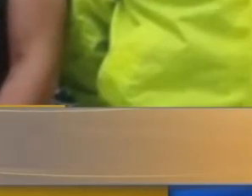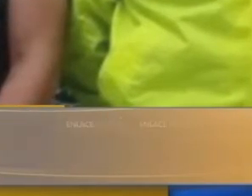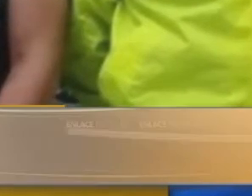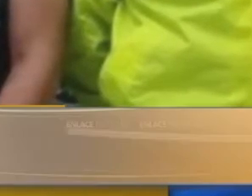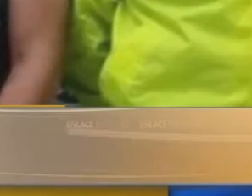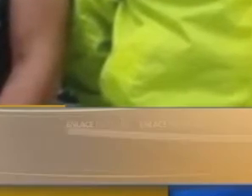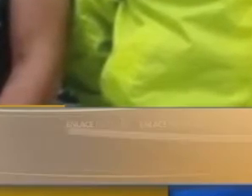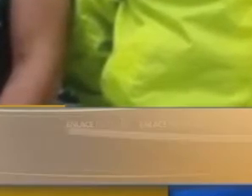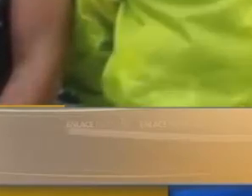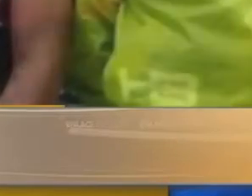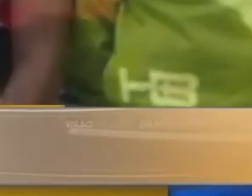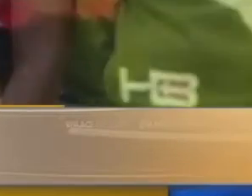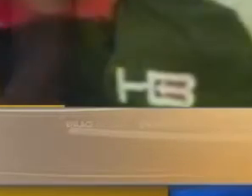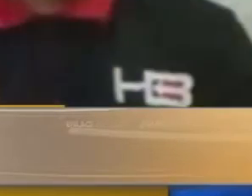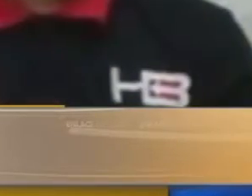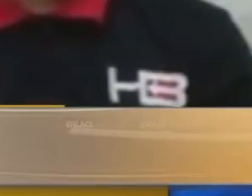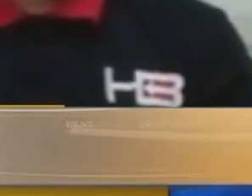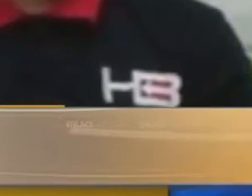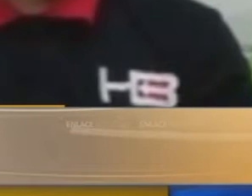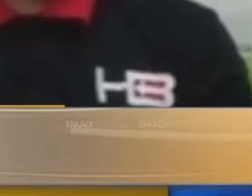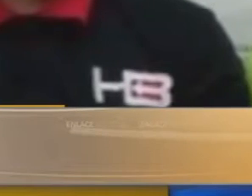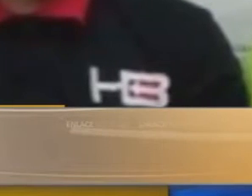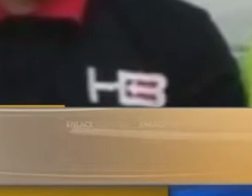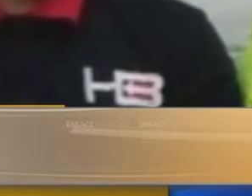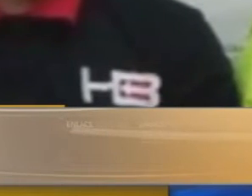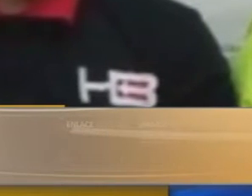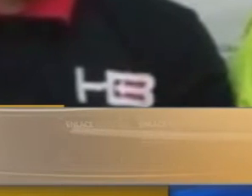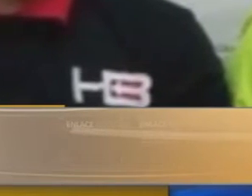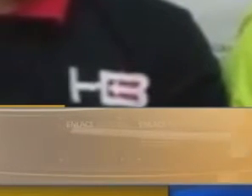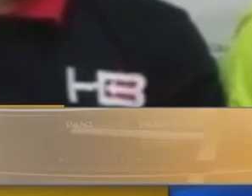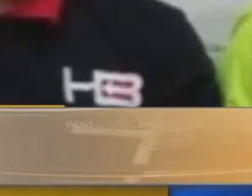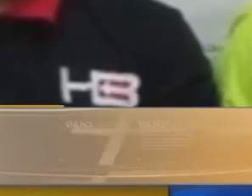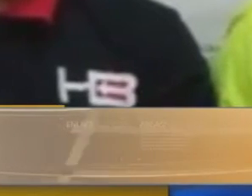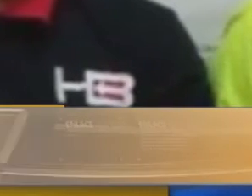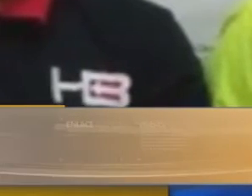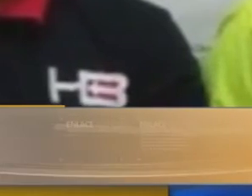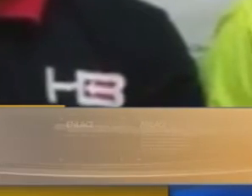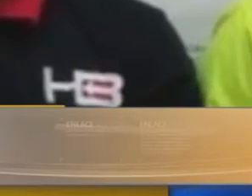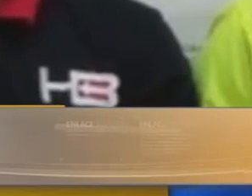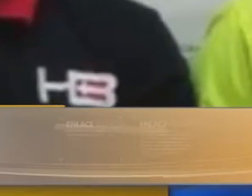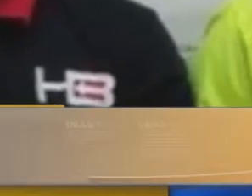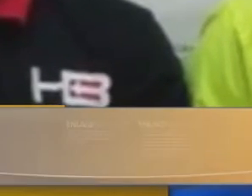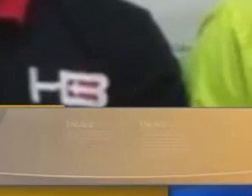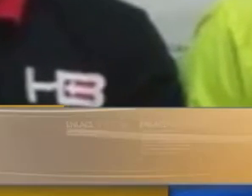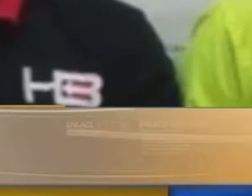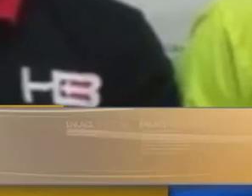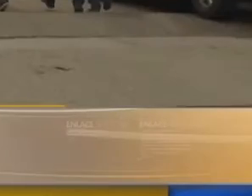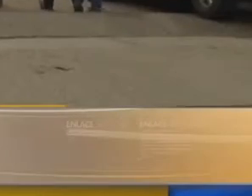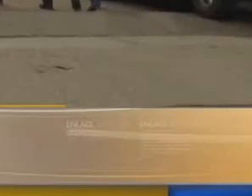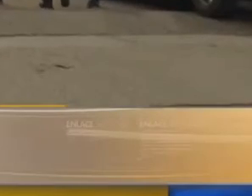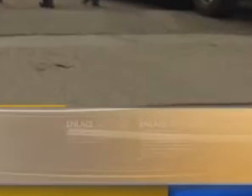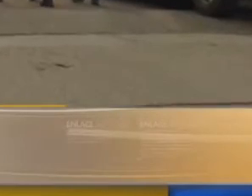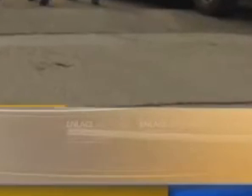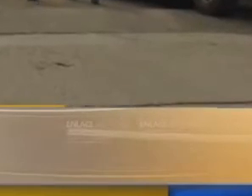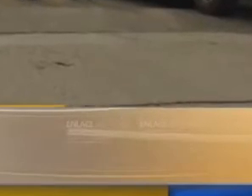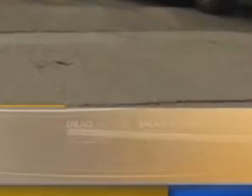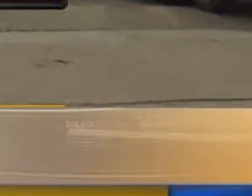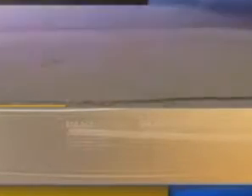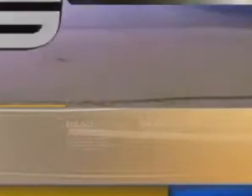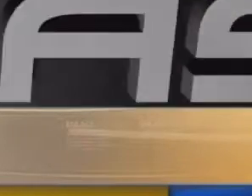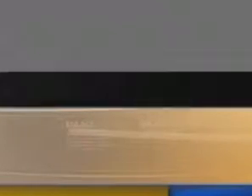militar pertenecientes al parecer a la organización criminal Clan Narcotraficante Úsuga fueron capturados por la policía. Se les responsabiliza